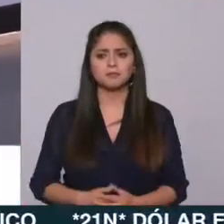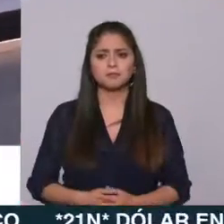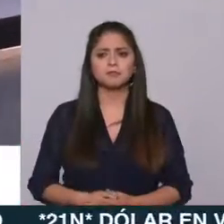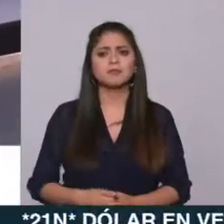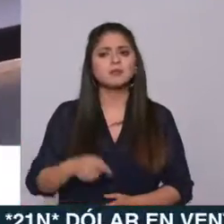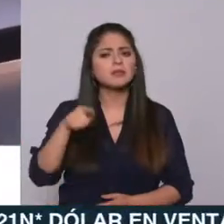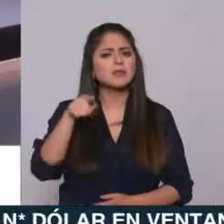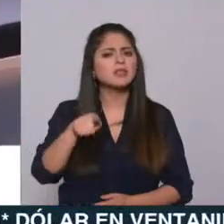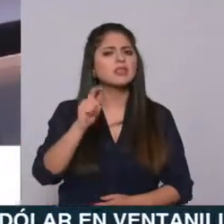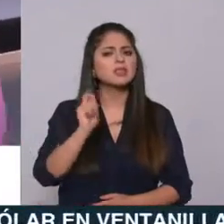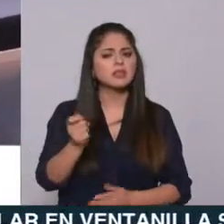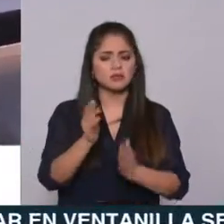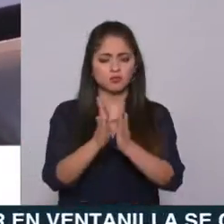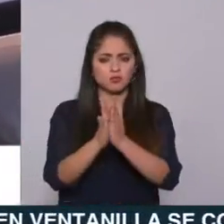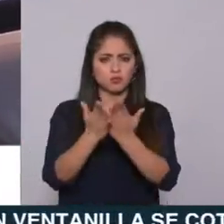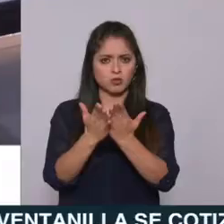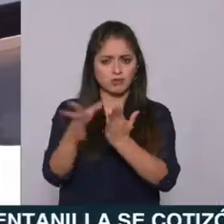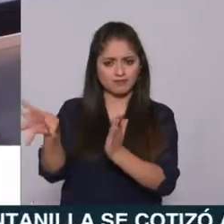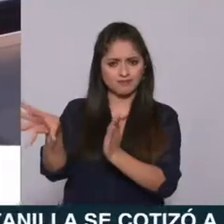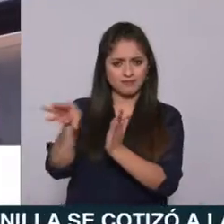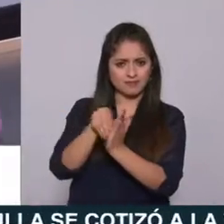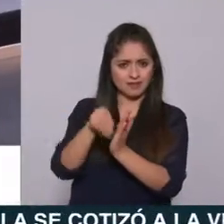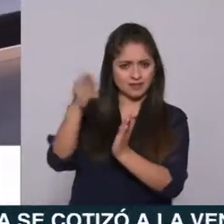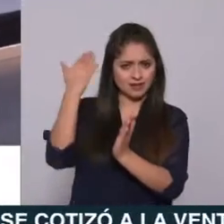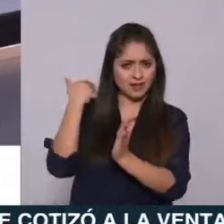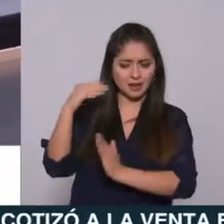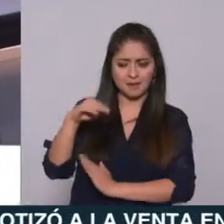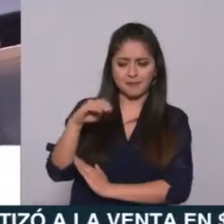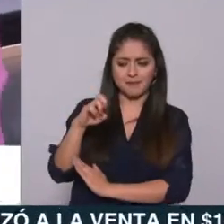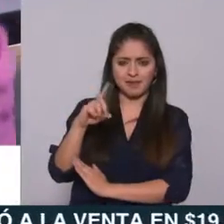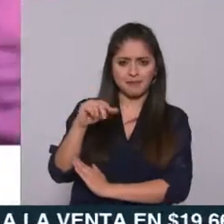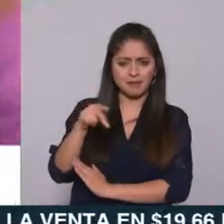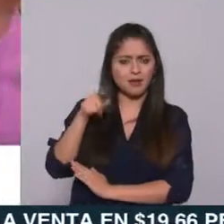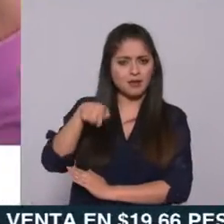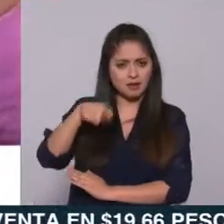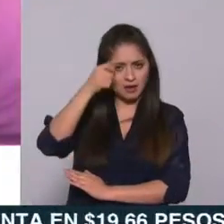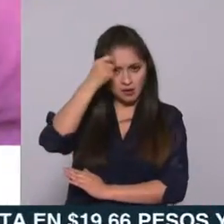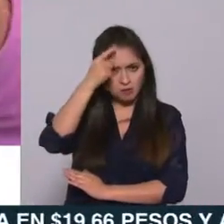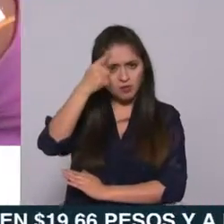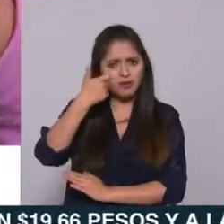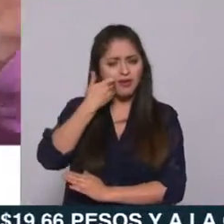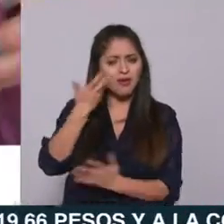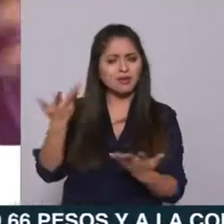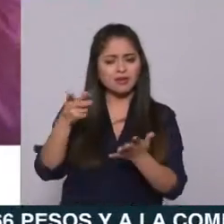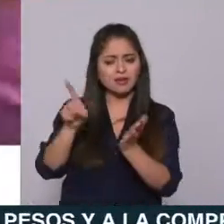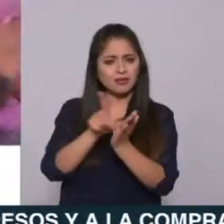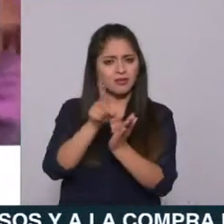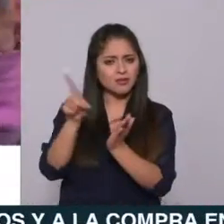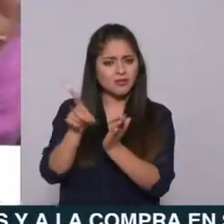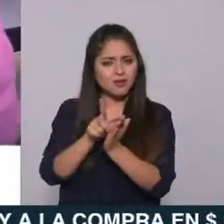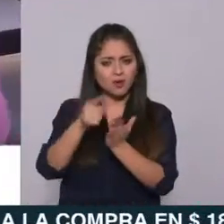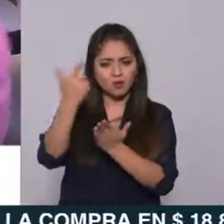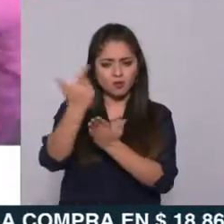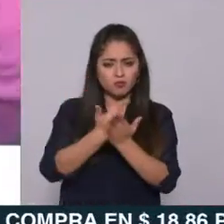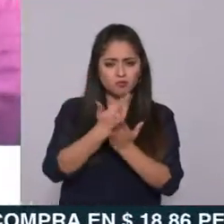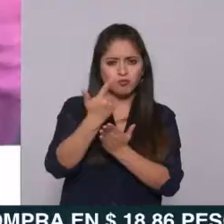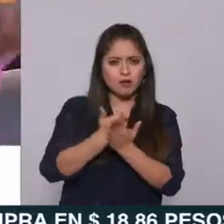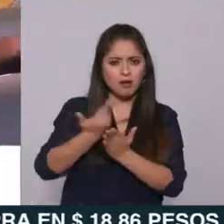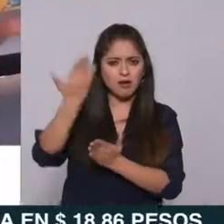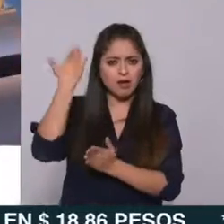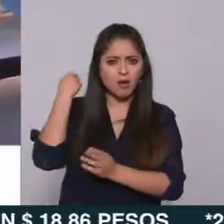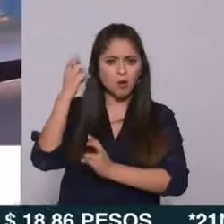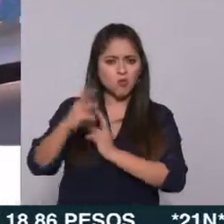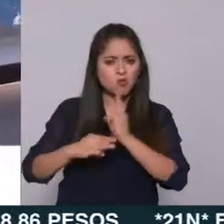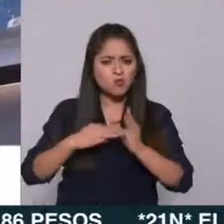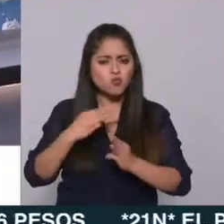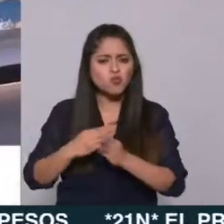el formato tal cual del texto medieval. El autor lo que quería era hacer un diccionario con todas las cosas que había en el mundo y que se podían